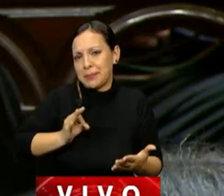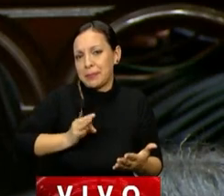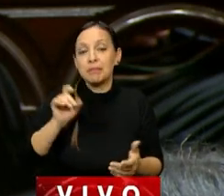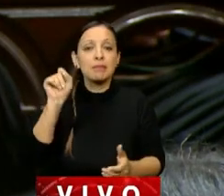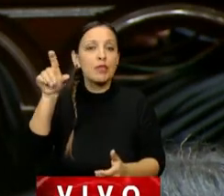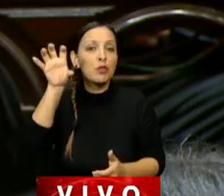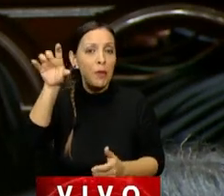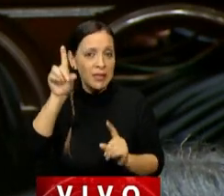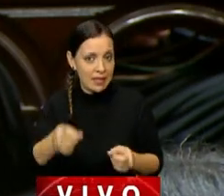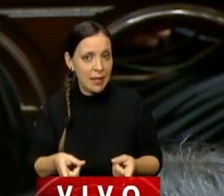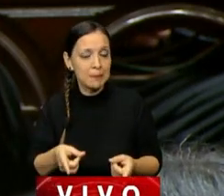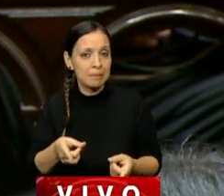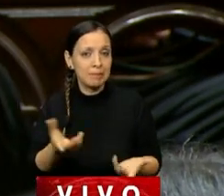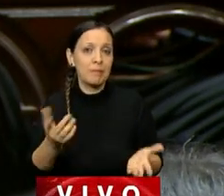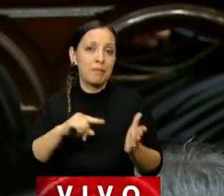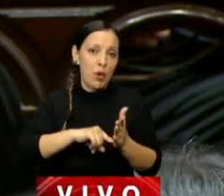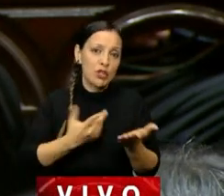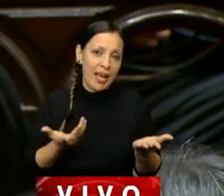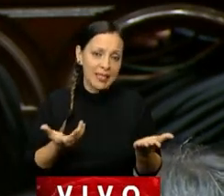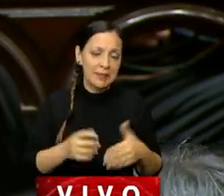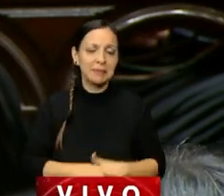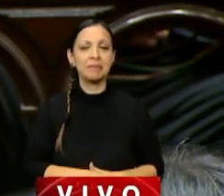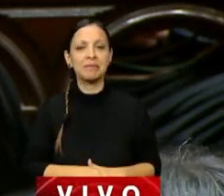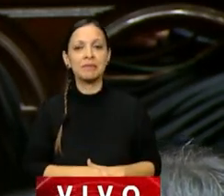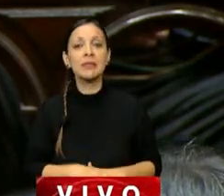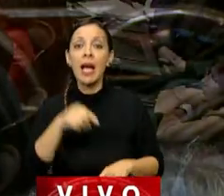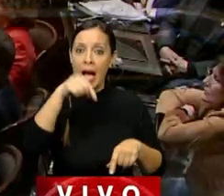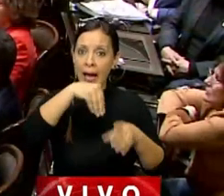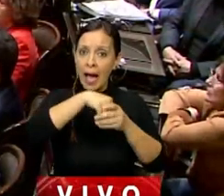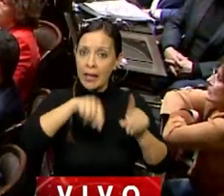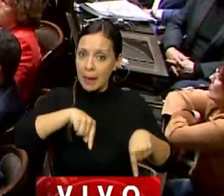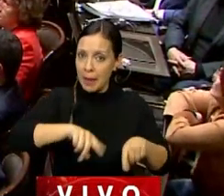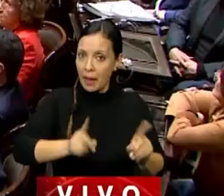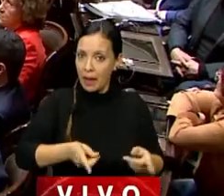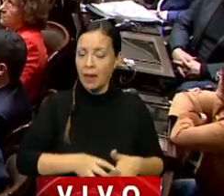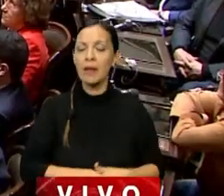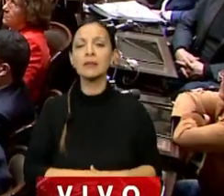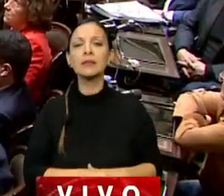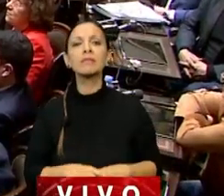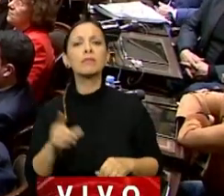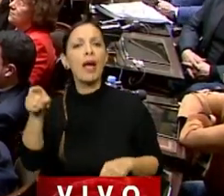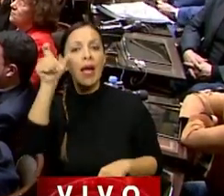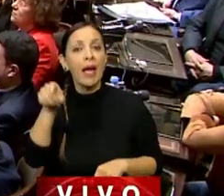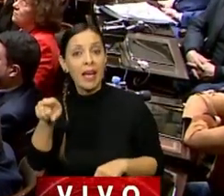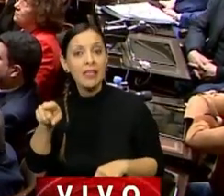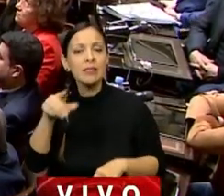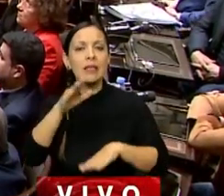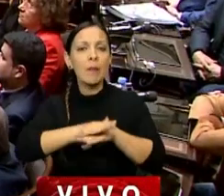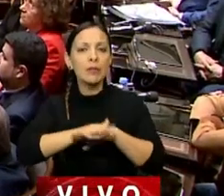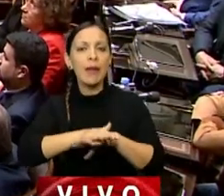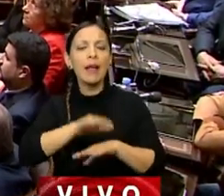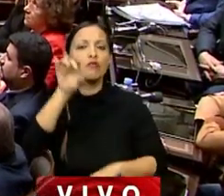provincia, en la querida provincia de Buenos Aires, y también aquí, porque no solamente tuvo